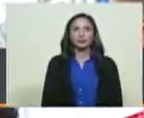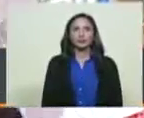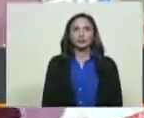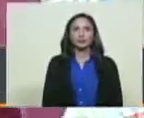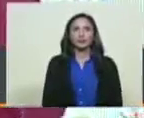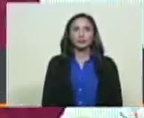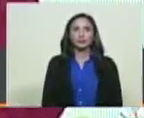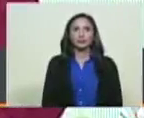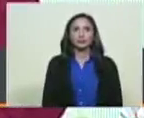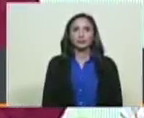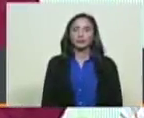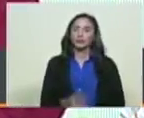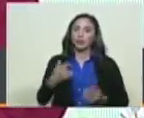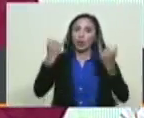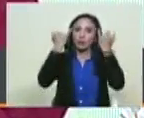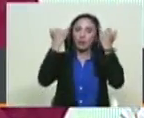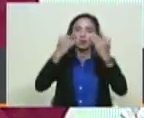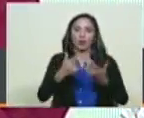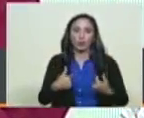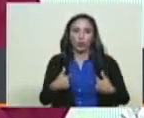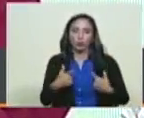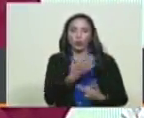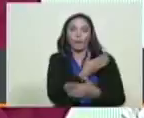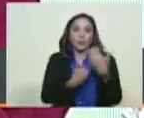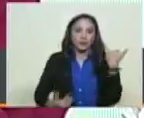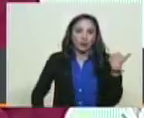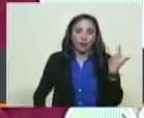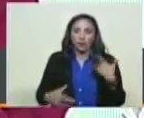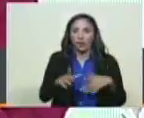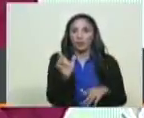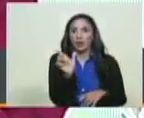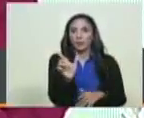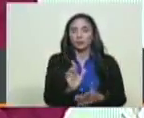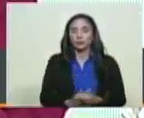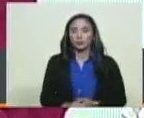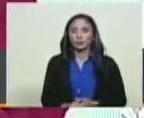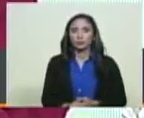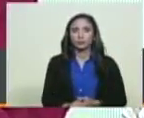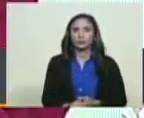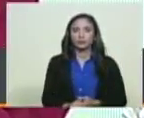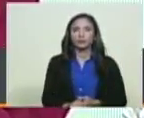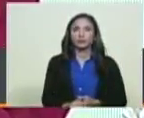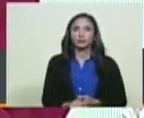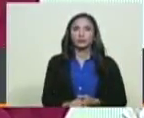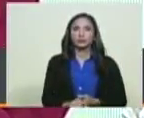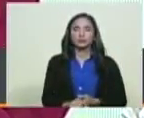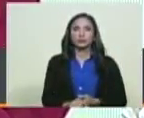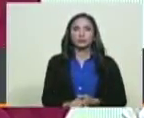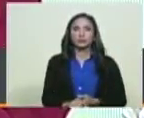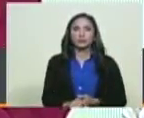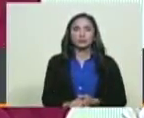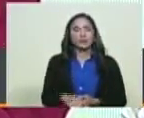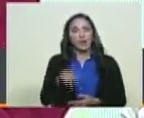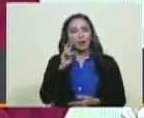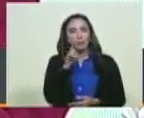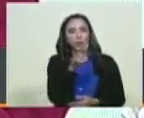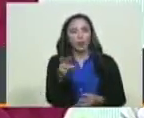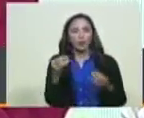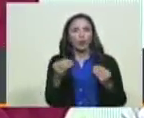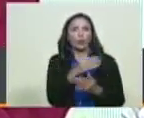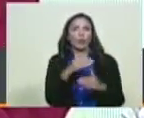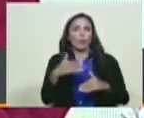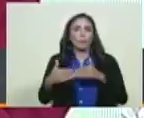en el uso de mis facultades como presidente del partido socialista unido de venezuela y viendo los avances de